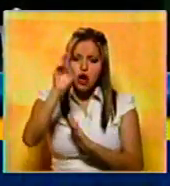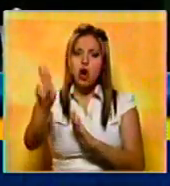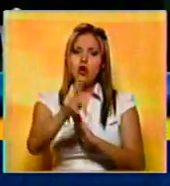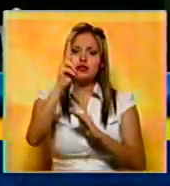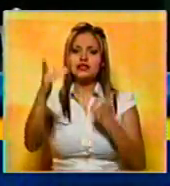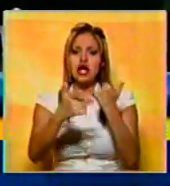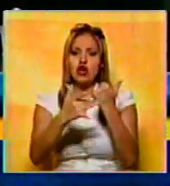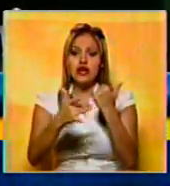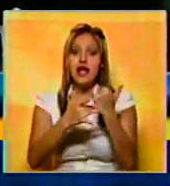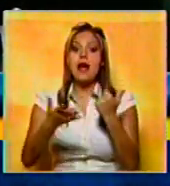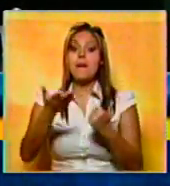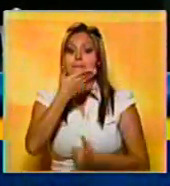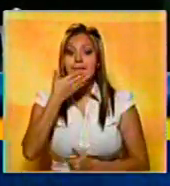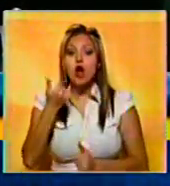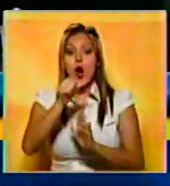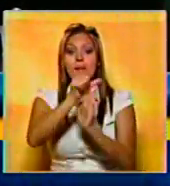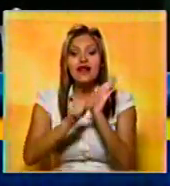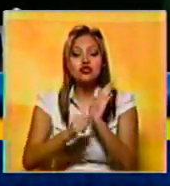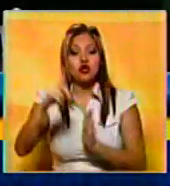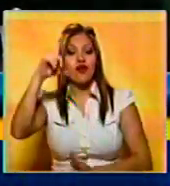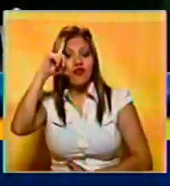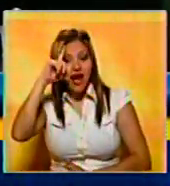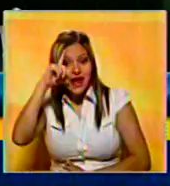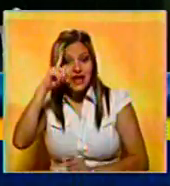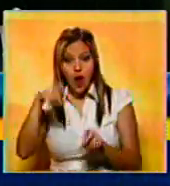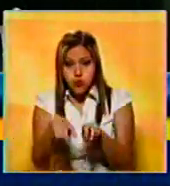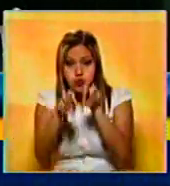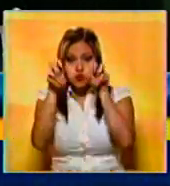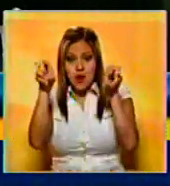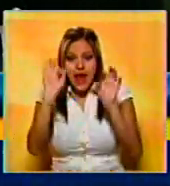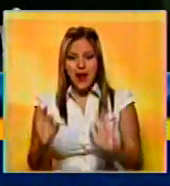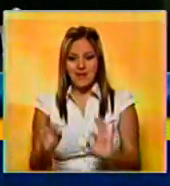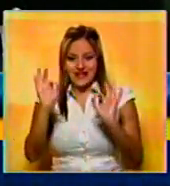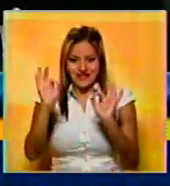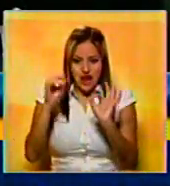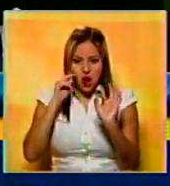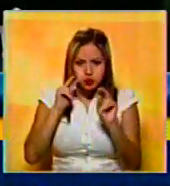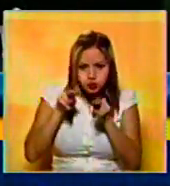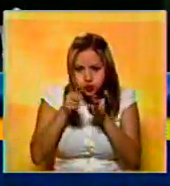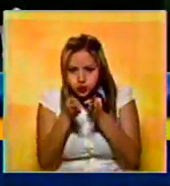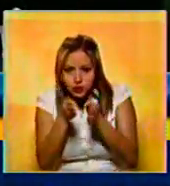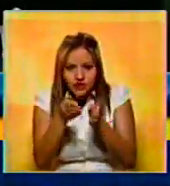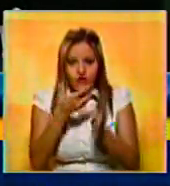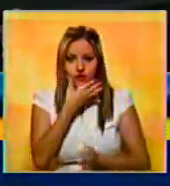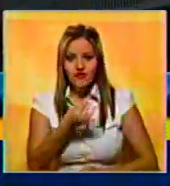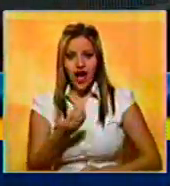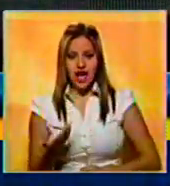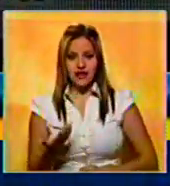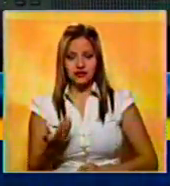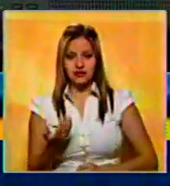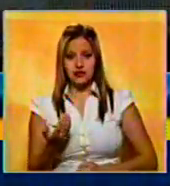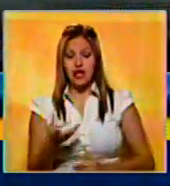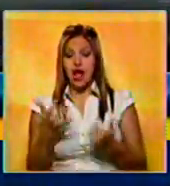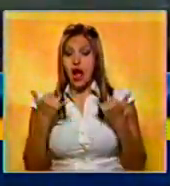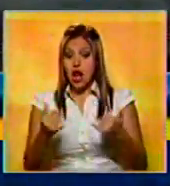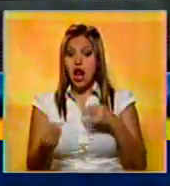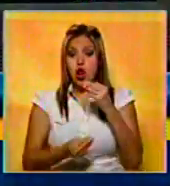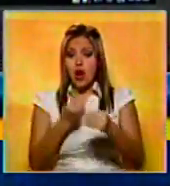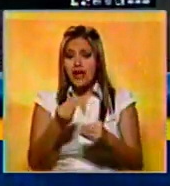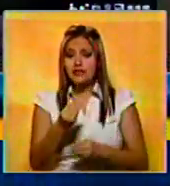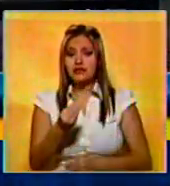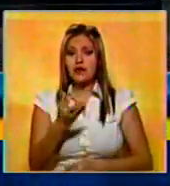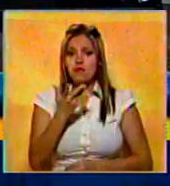útero vía vaginal a través de un instrumental especial, mucho más adaptado, y la estamos haciendo en úteros